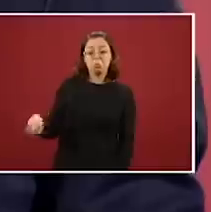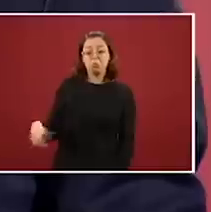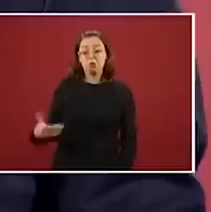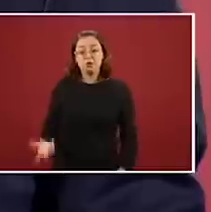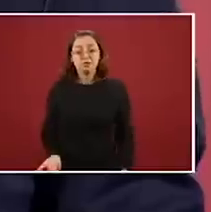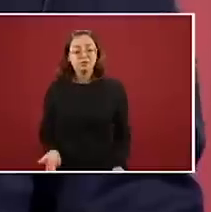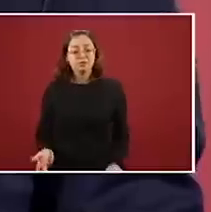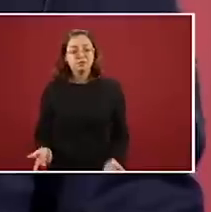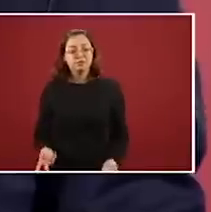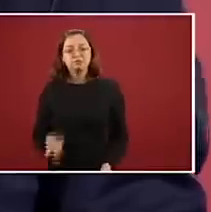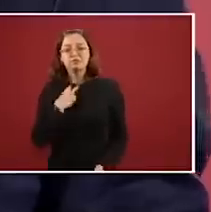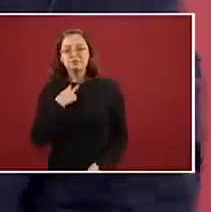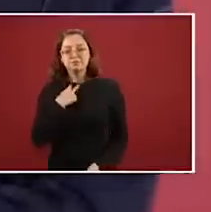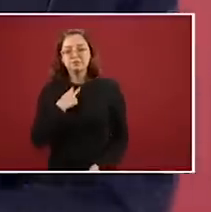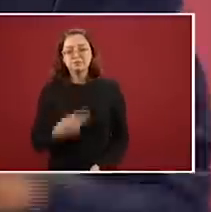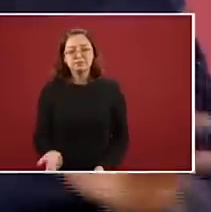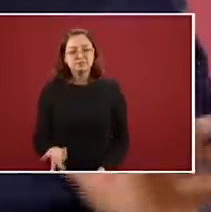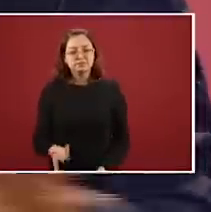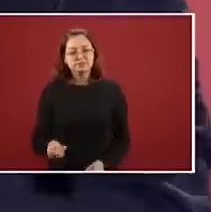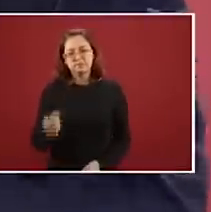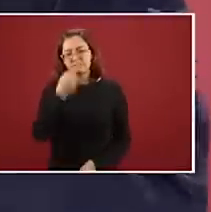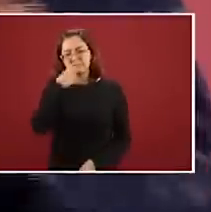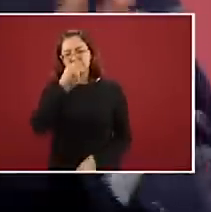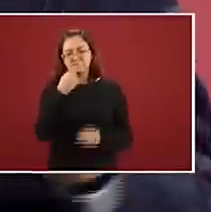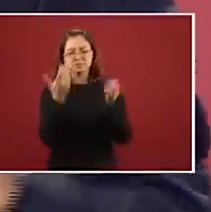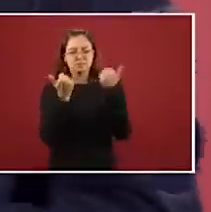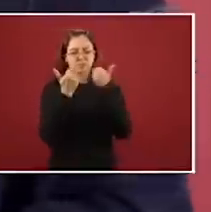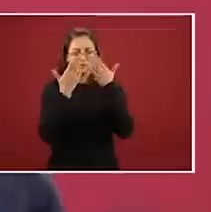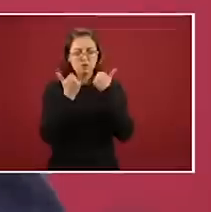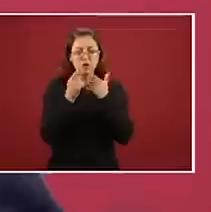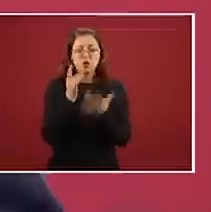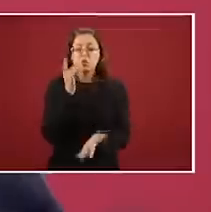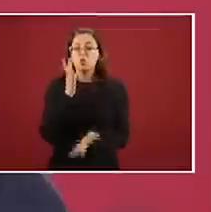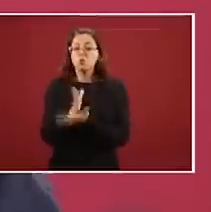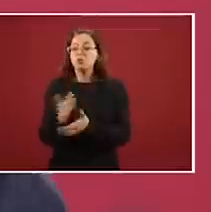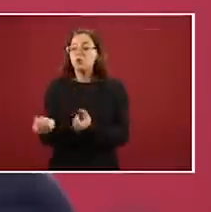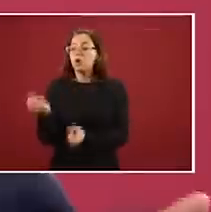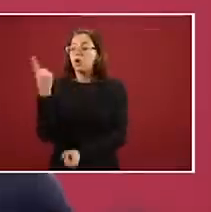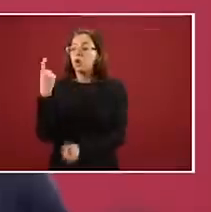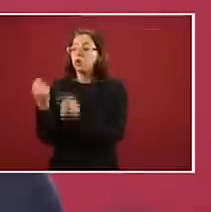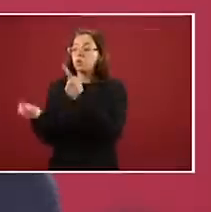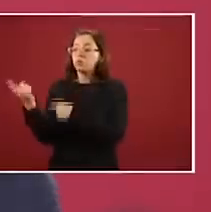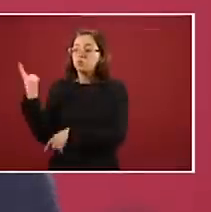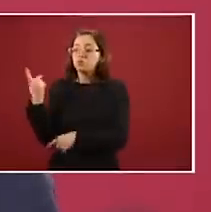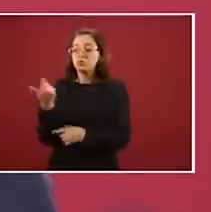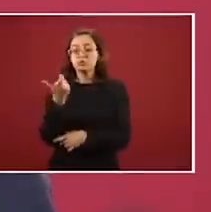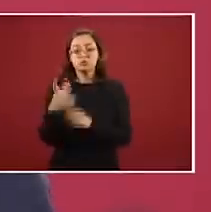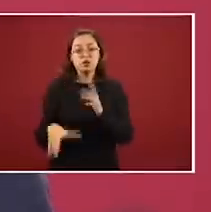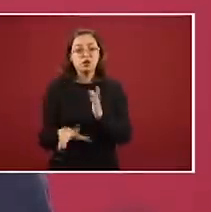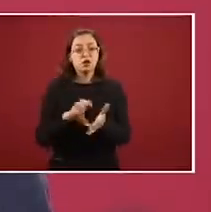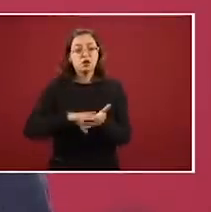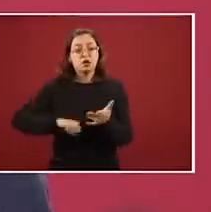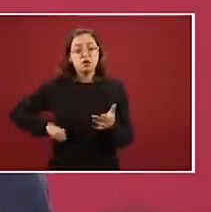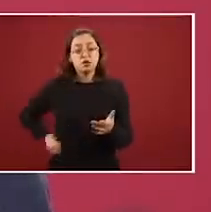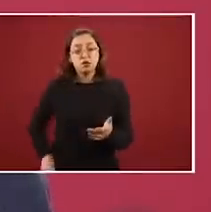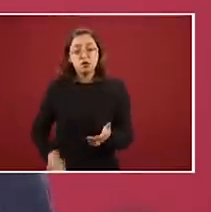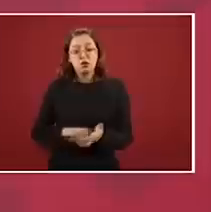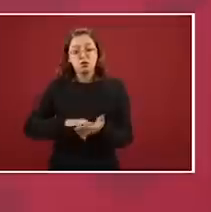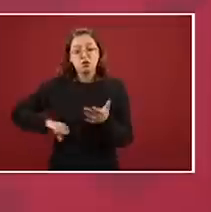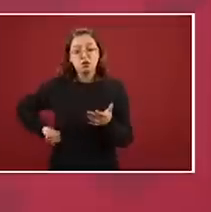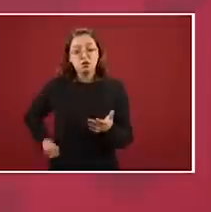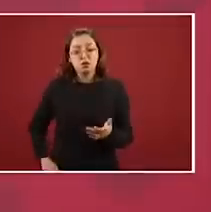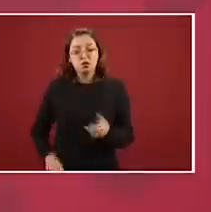medicinas y que unos cuantos se roben el dinero de